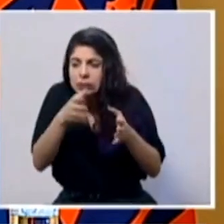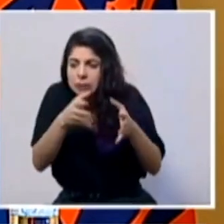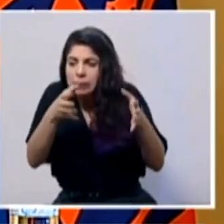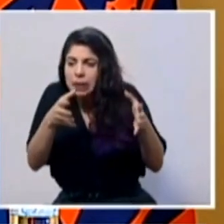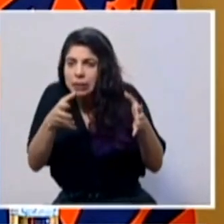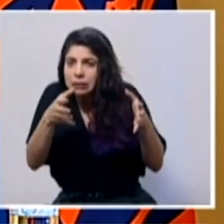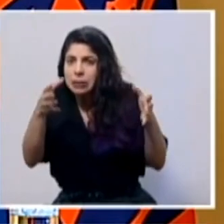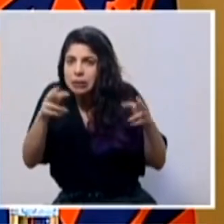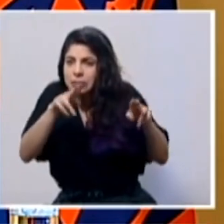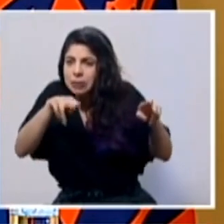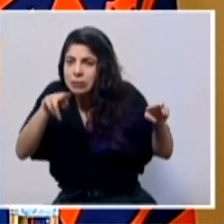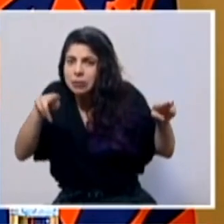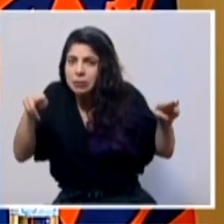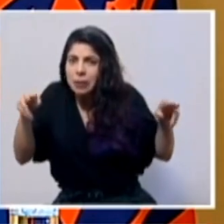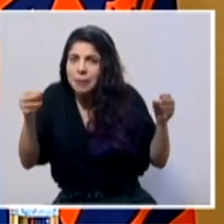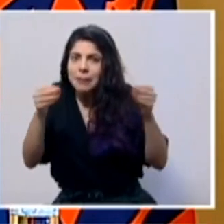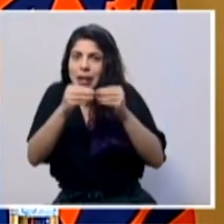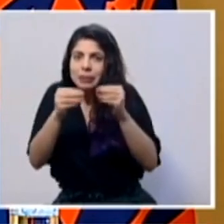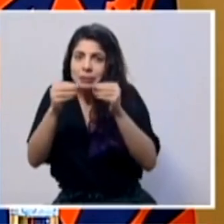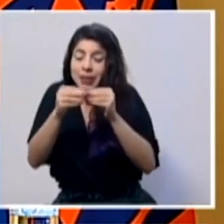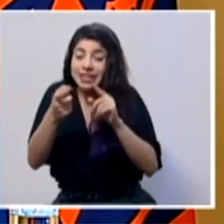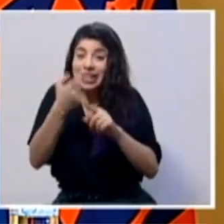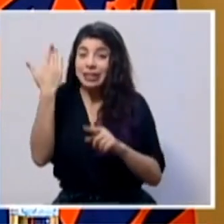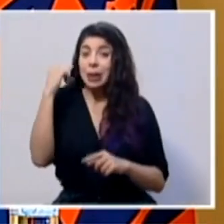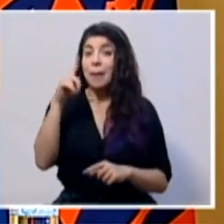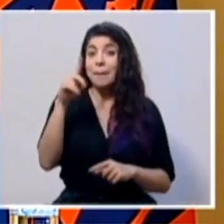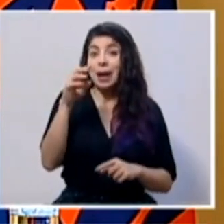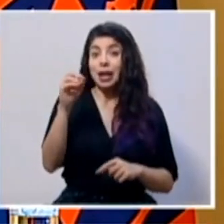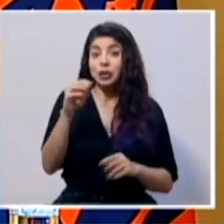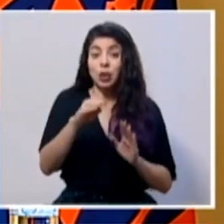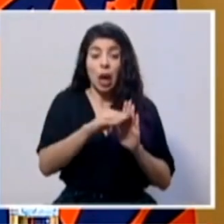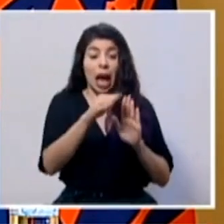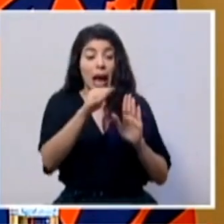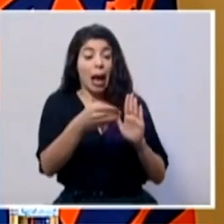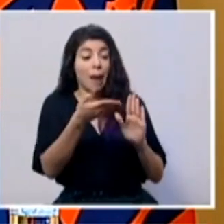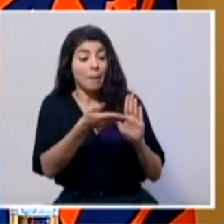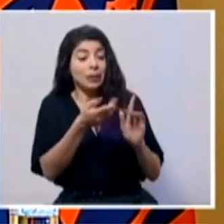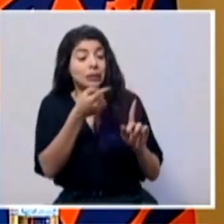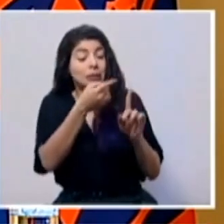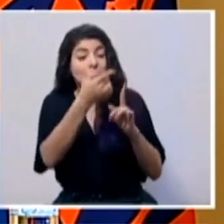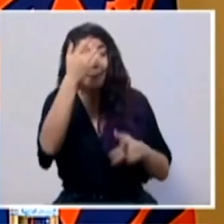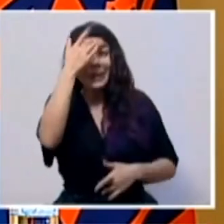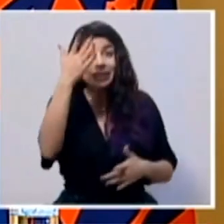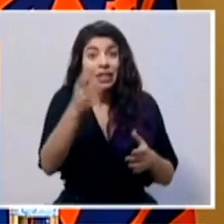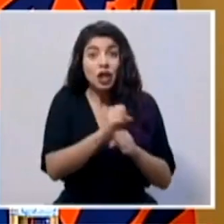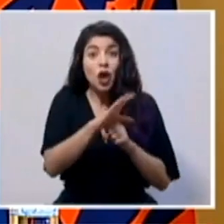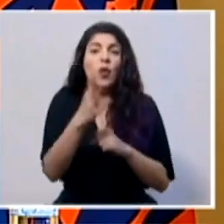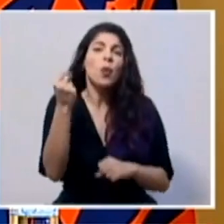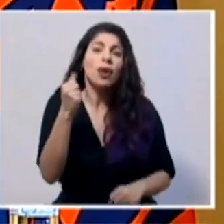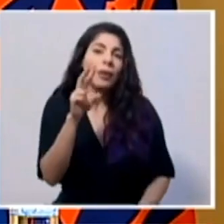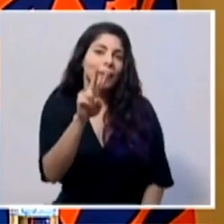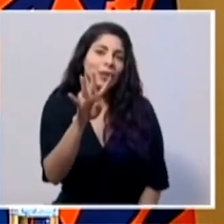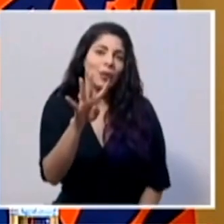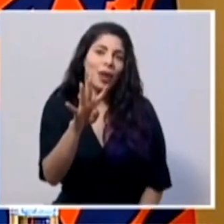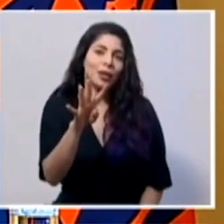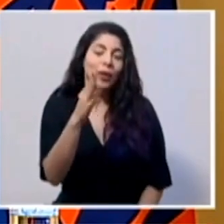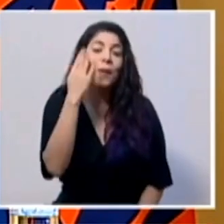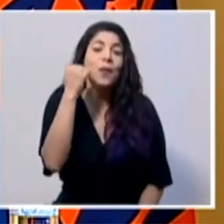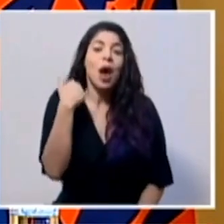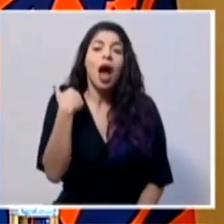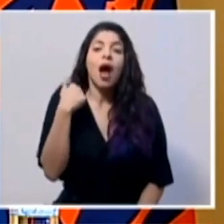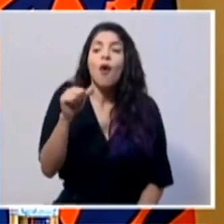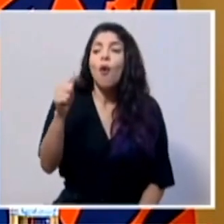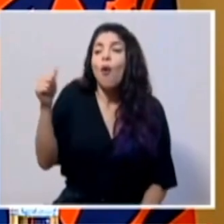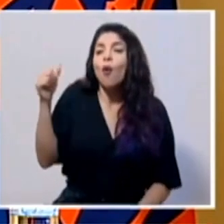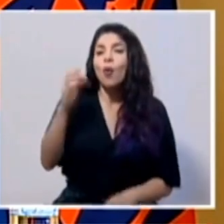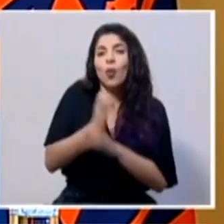que a inicios de marzo las camas que teníamos asignadas para pacientes con COVID eran 24, porque hay otras camas de cuidados